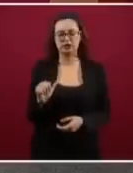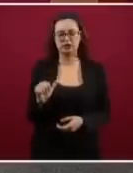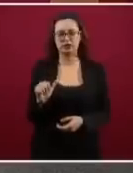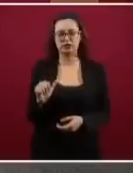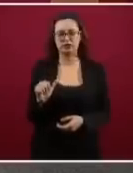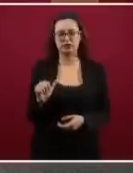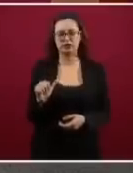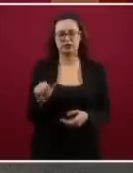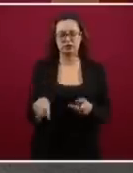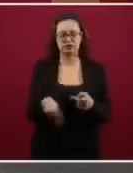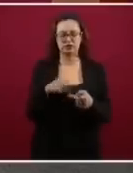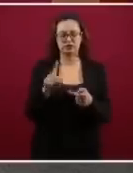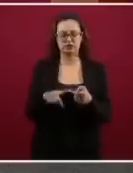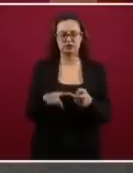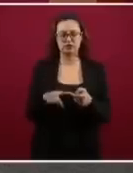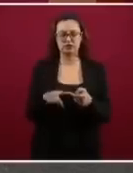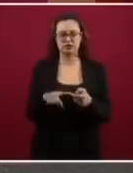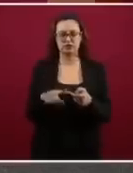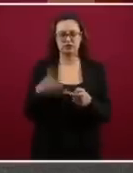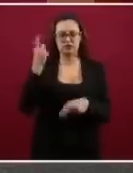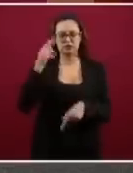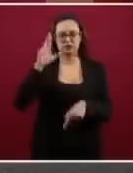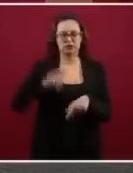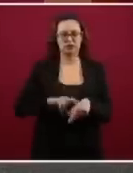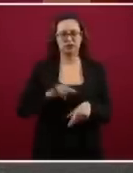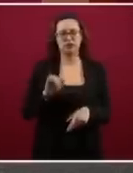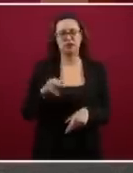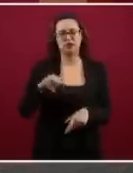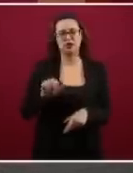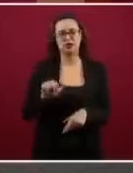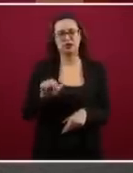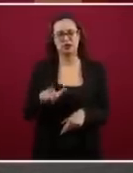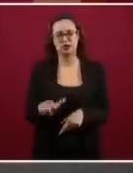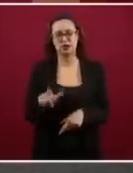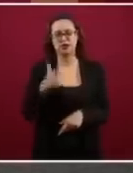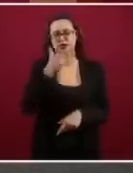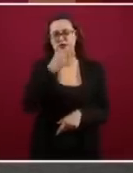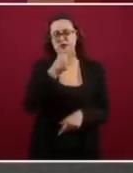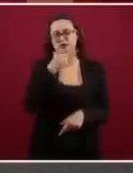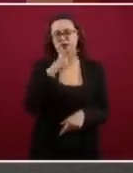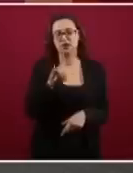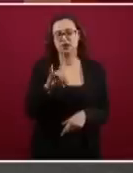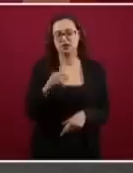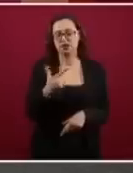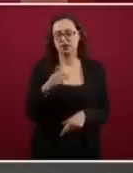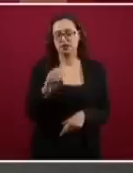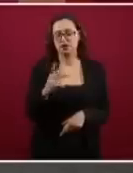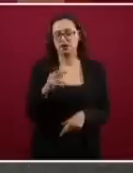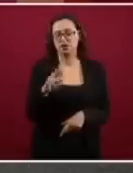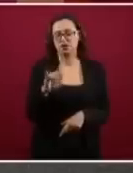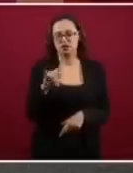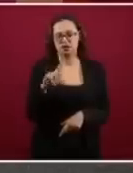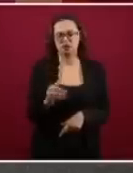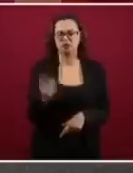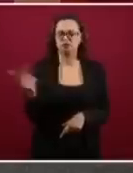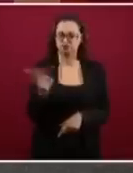y el director de el INAH, Diego Prieto, vengan